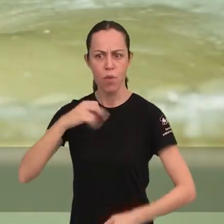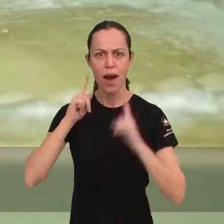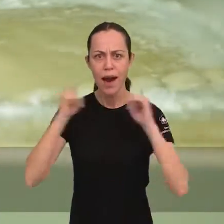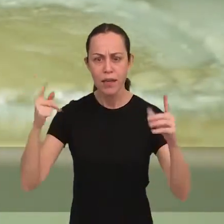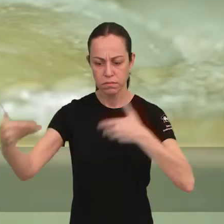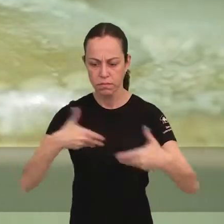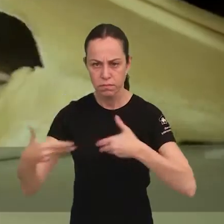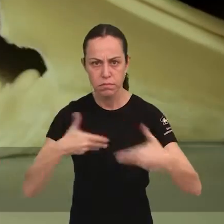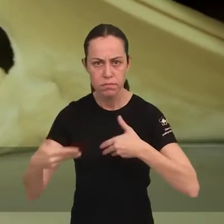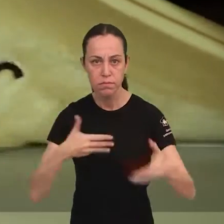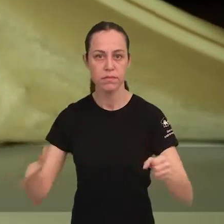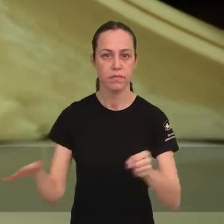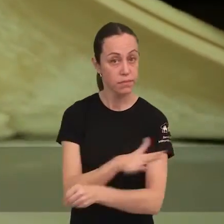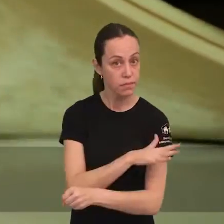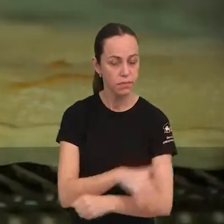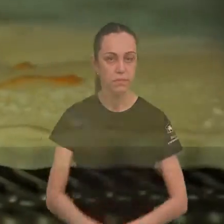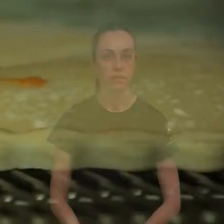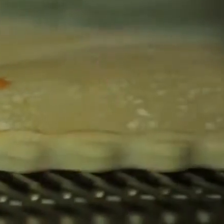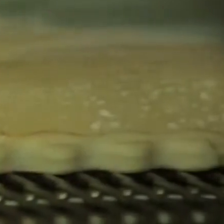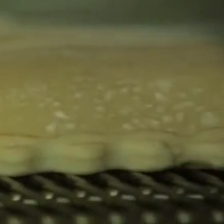de demanda.